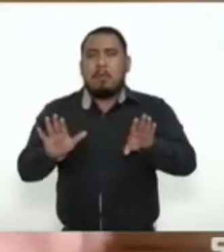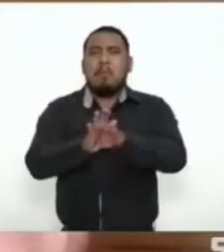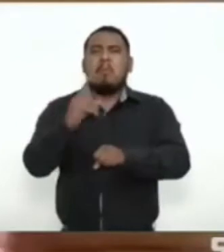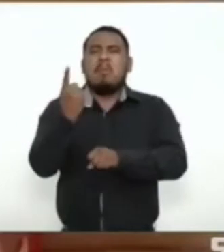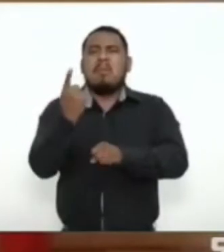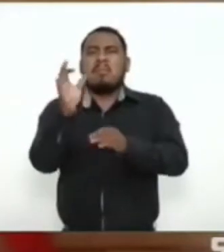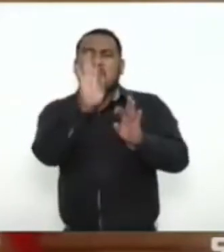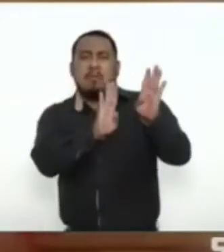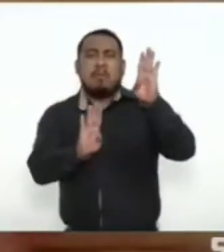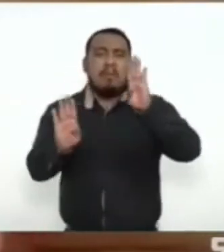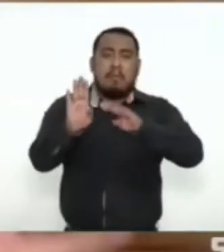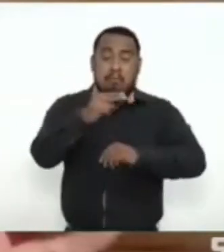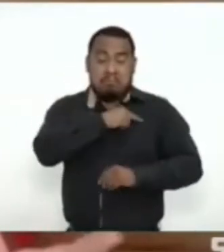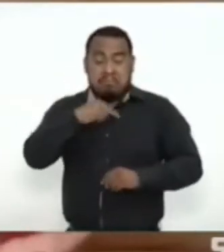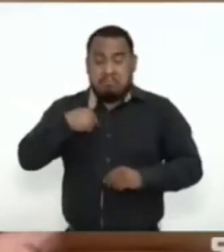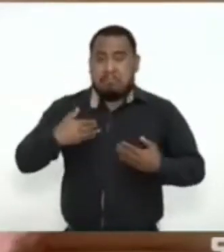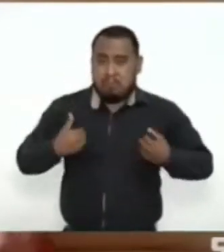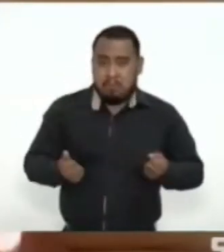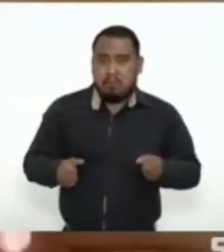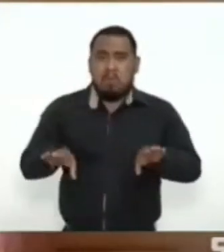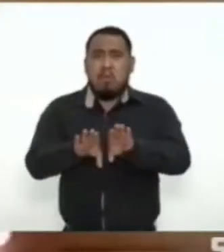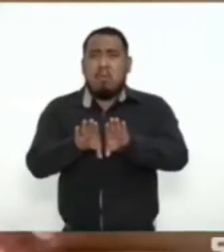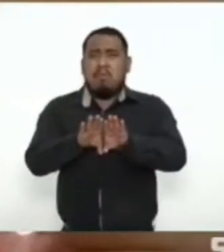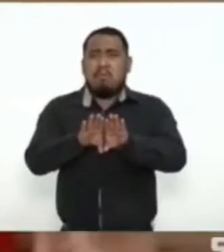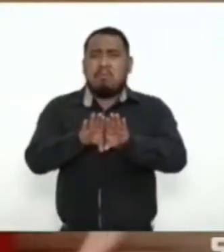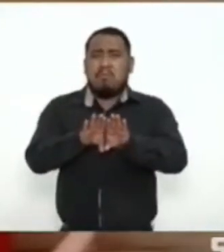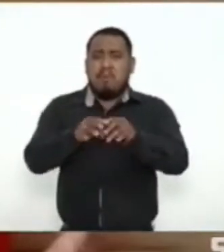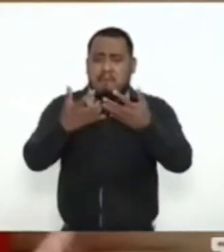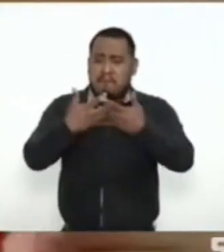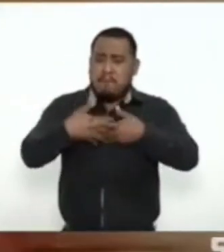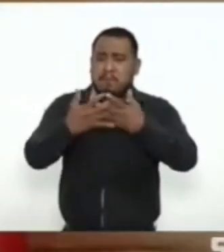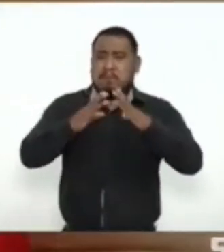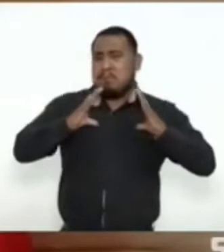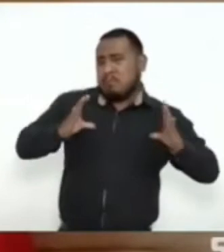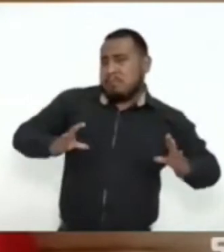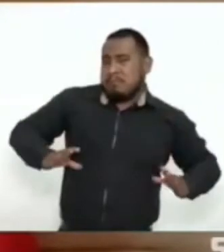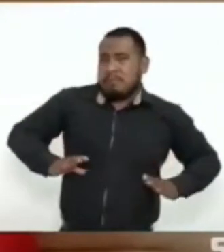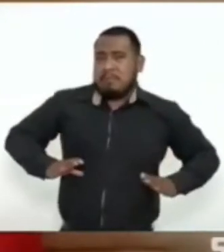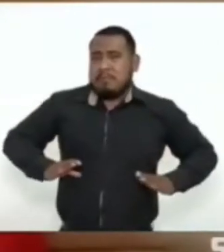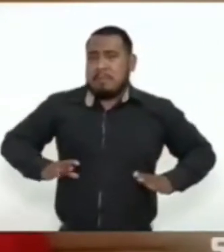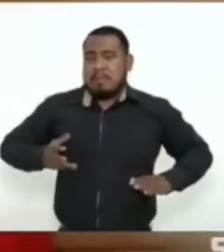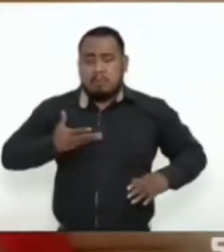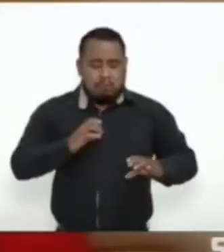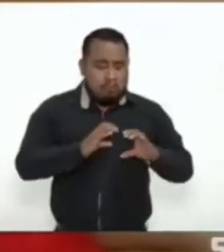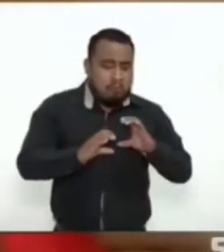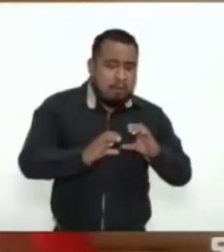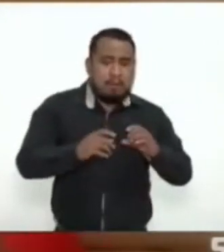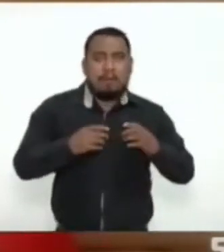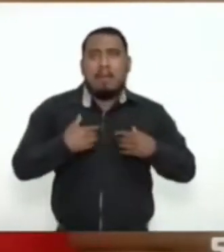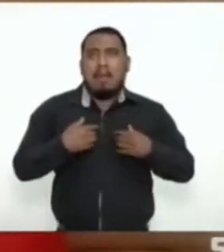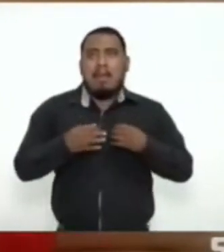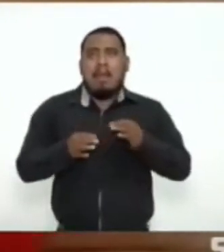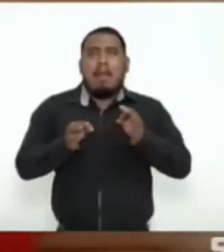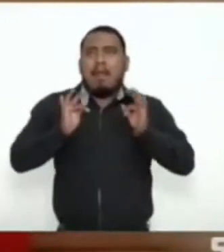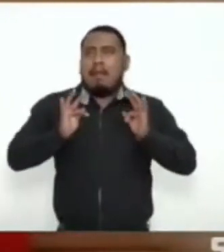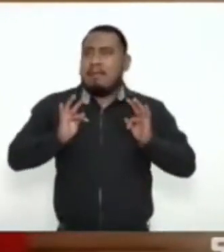biología. Y si nosotros entendemos cómo funciona nuestro cuerpo y tenemos una comunicación